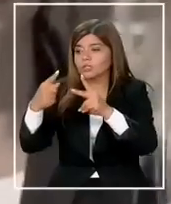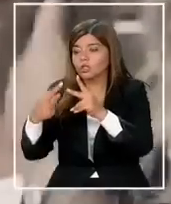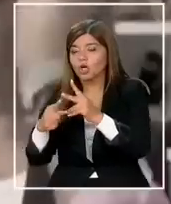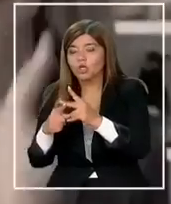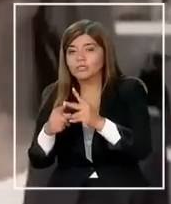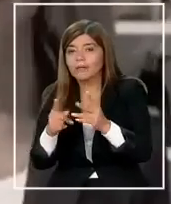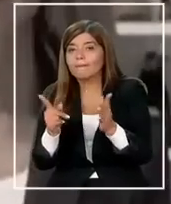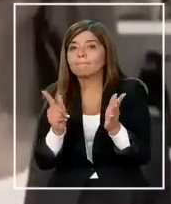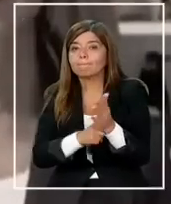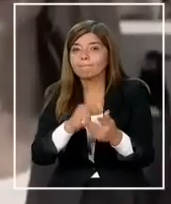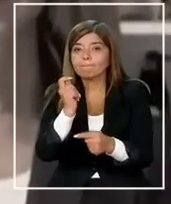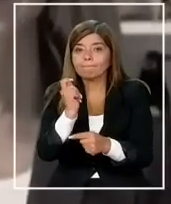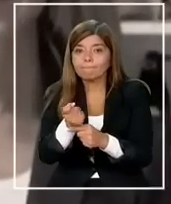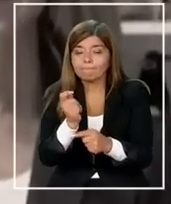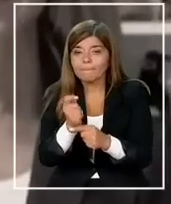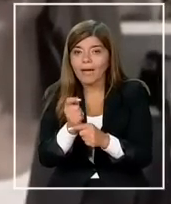es